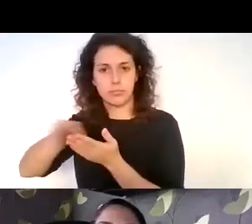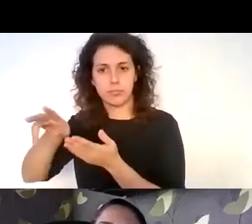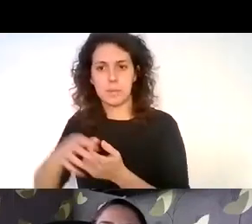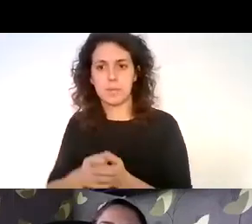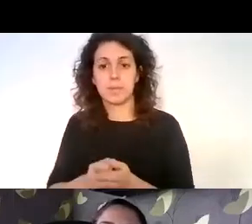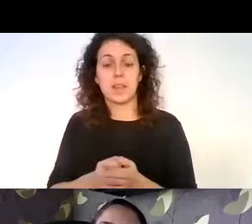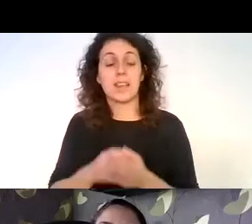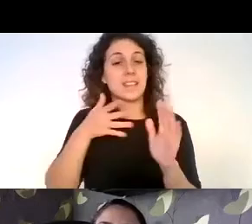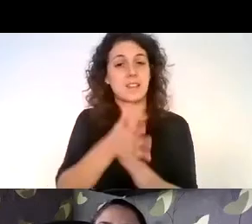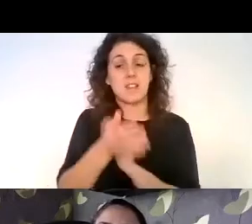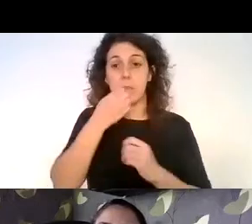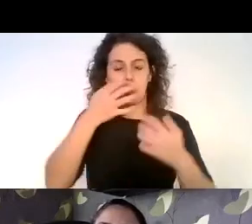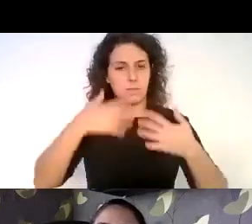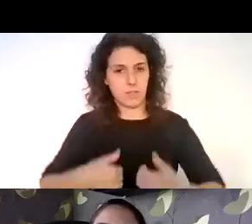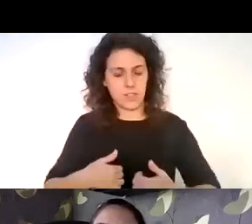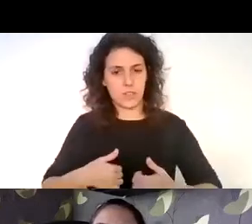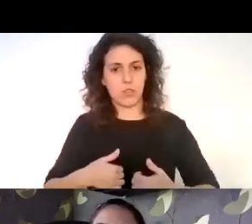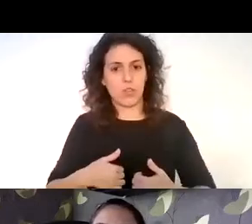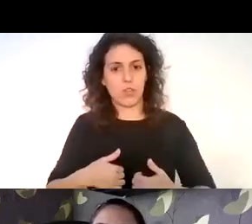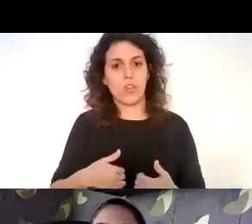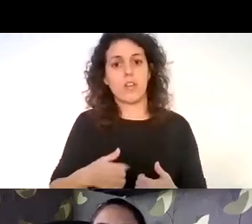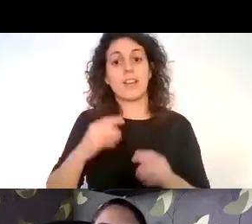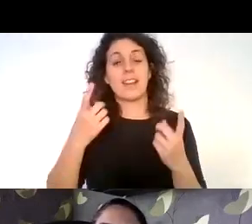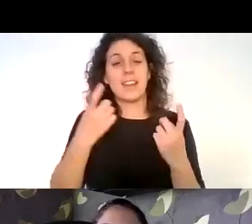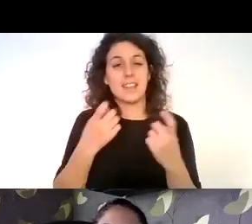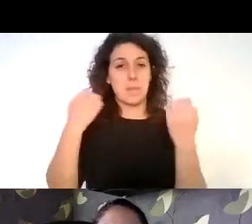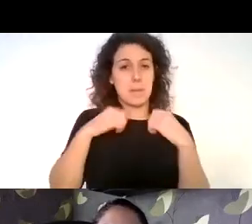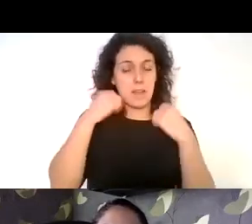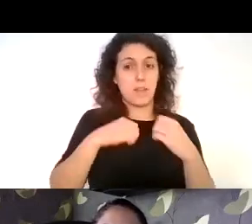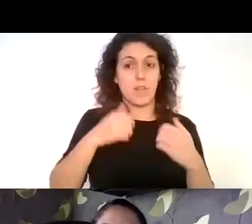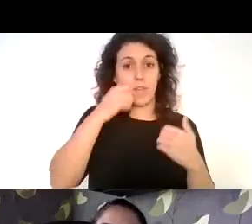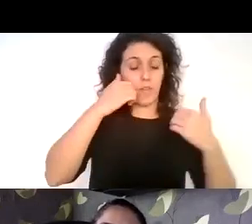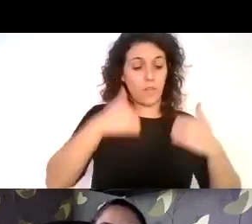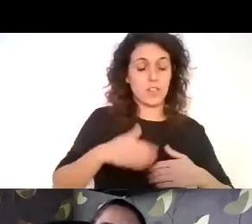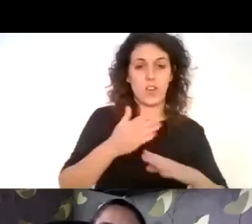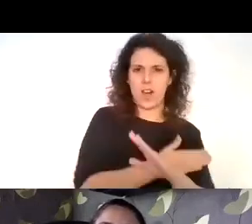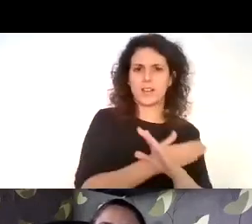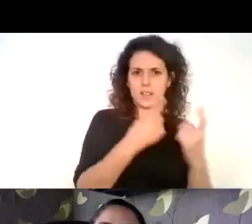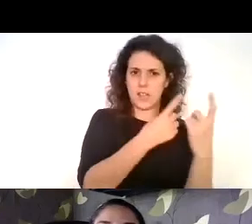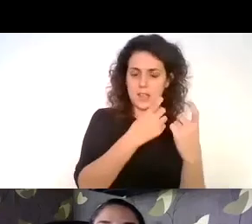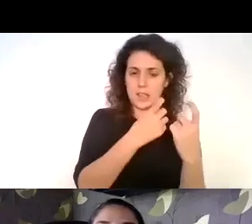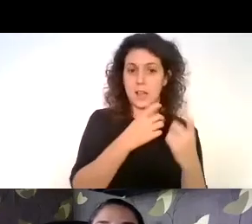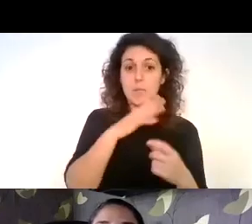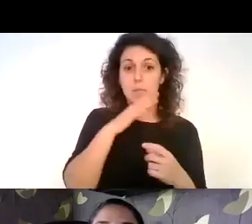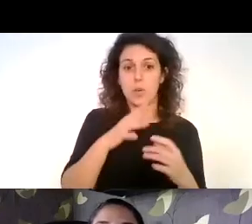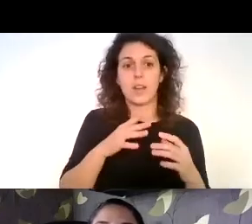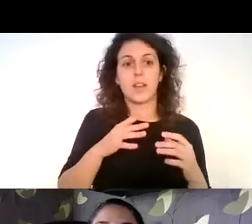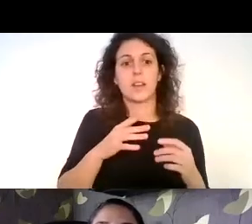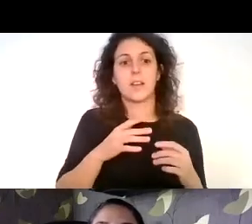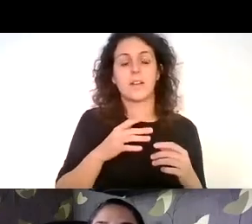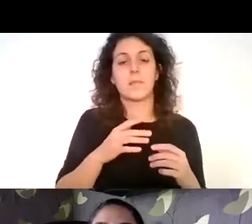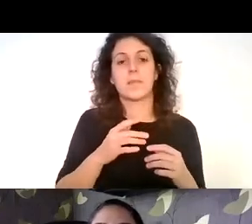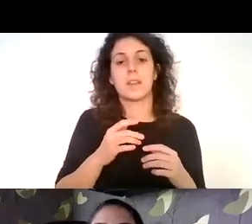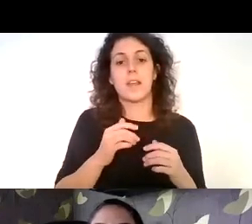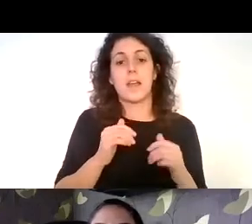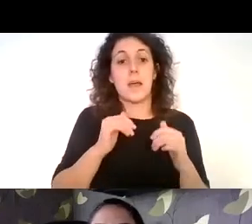buen estado físico, por lo que se recomienda prepararse físicamente con anterioridad. El ascenso comienza un día antes con